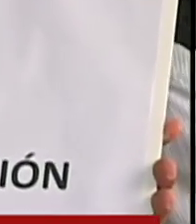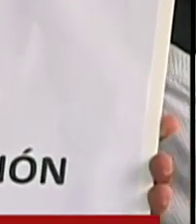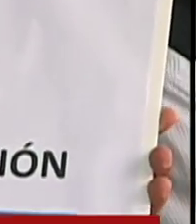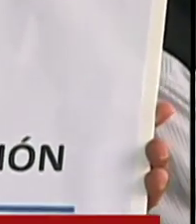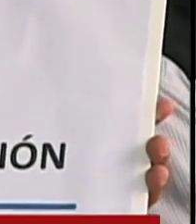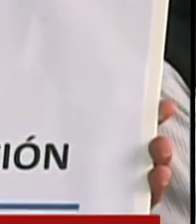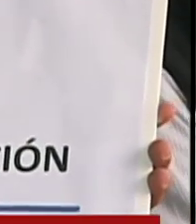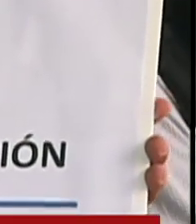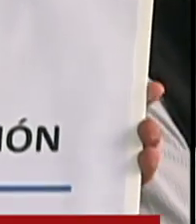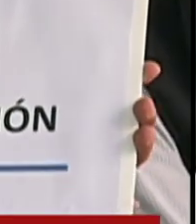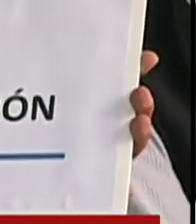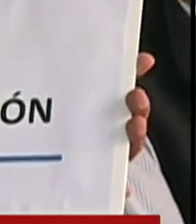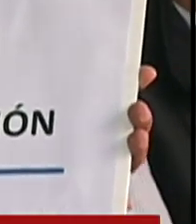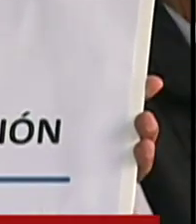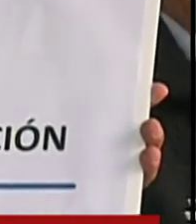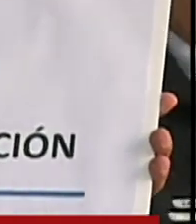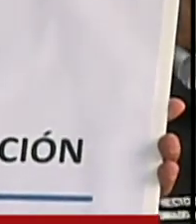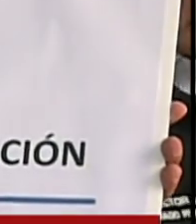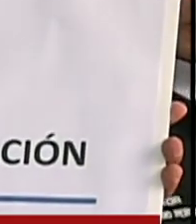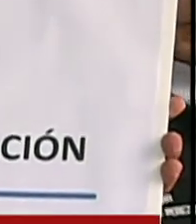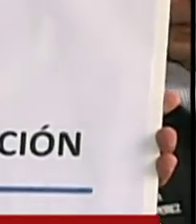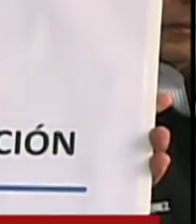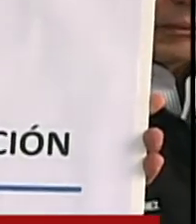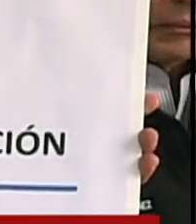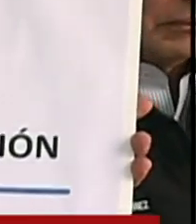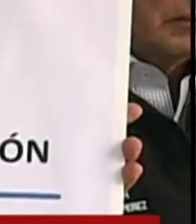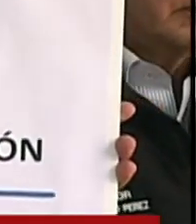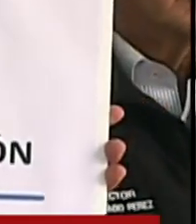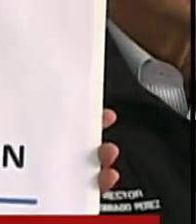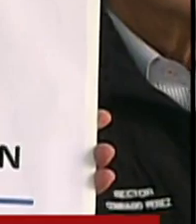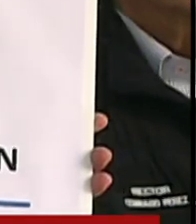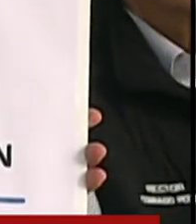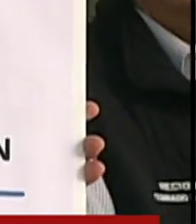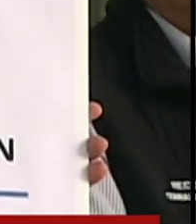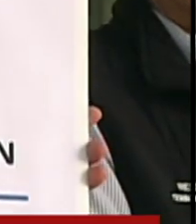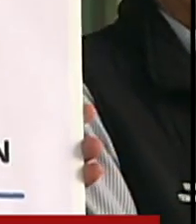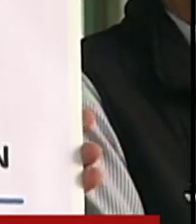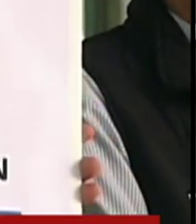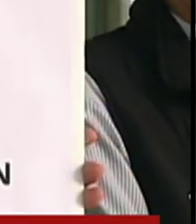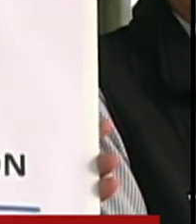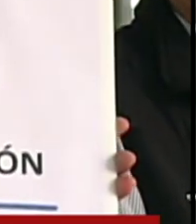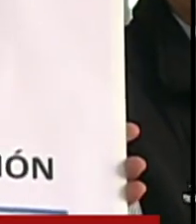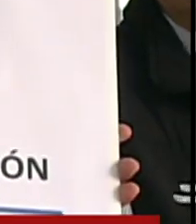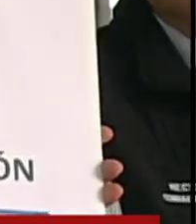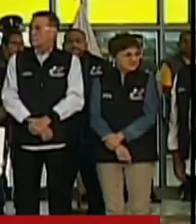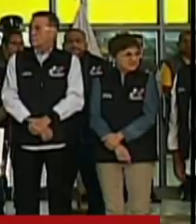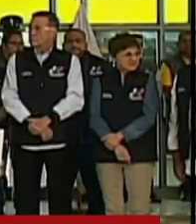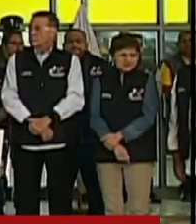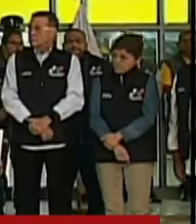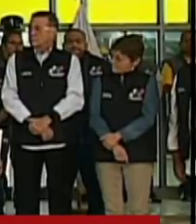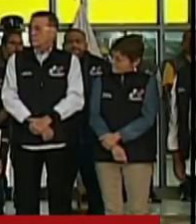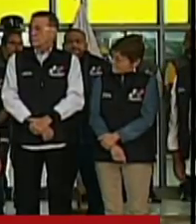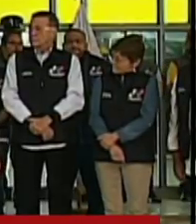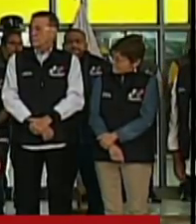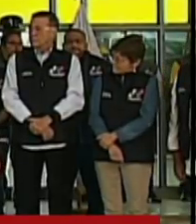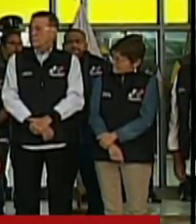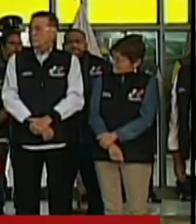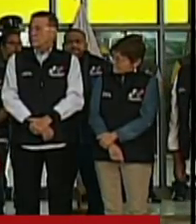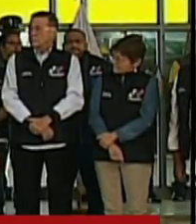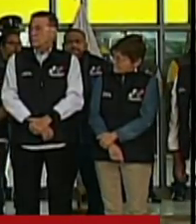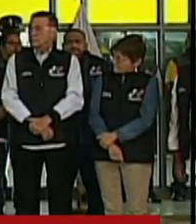1.174 centros de votación, señores veedores, para este simulacro.